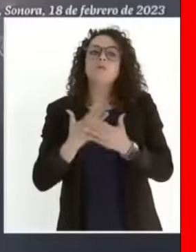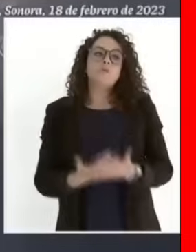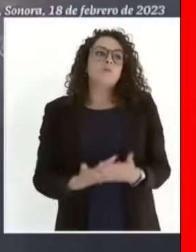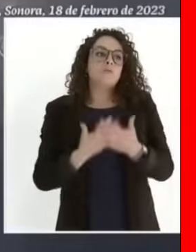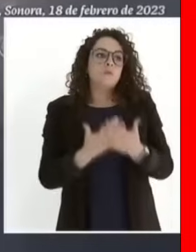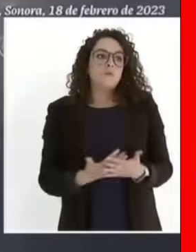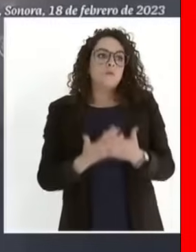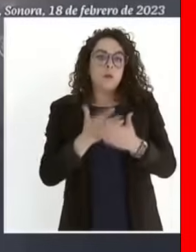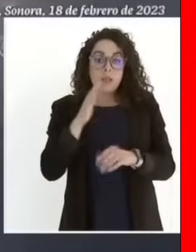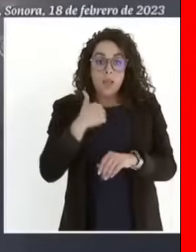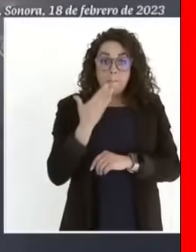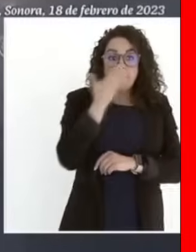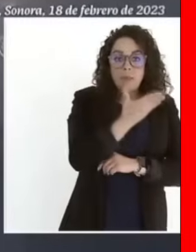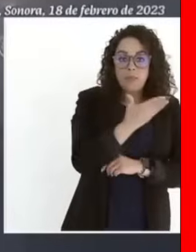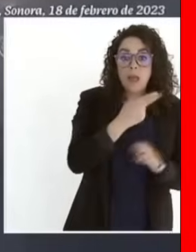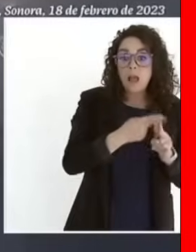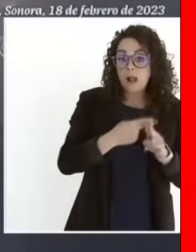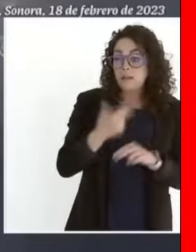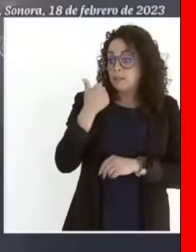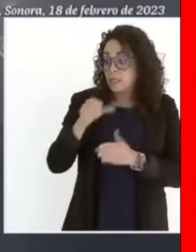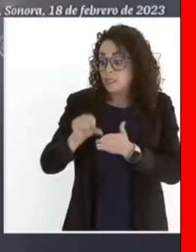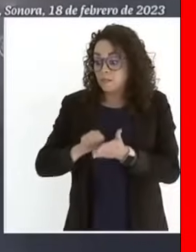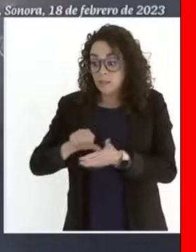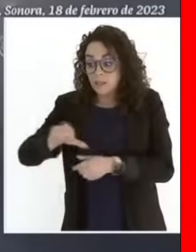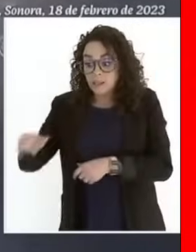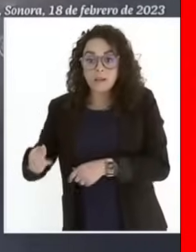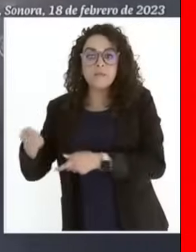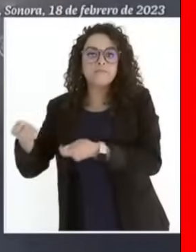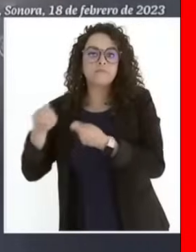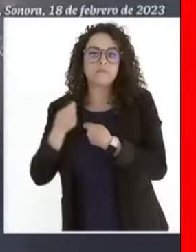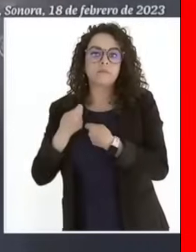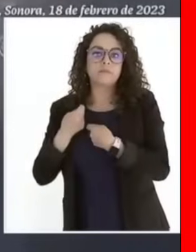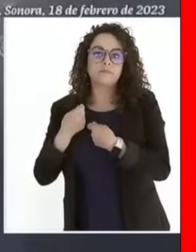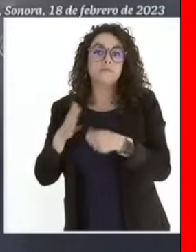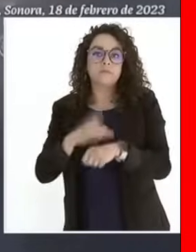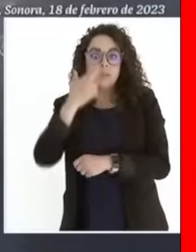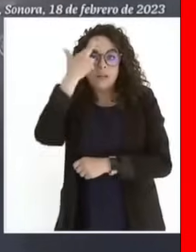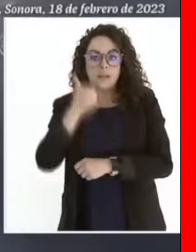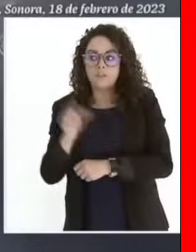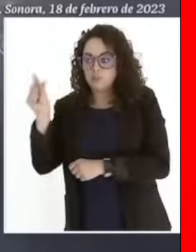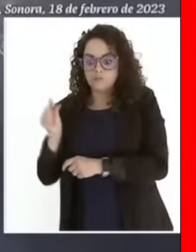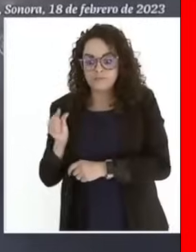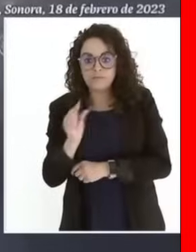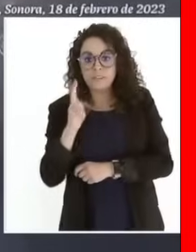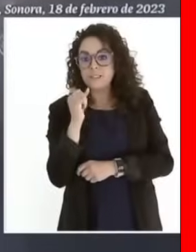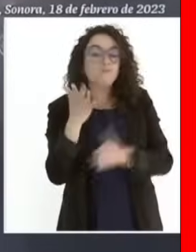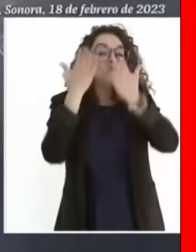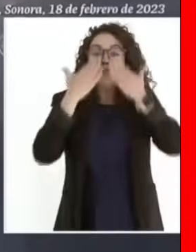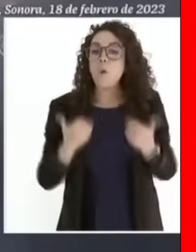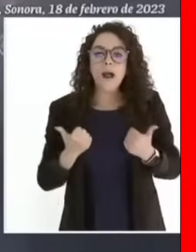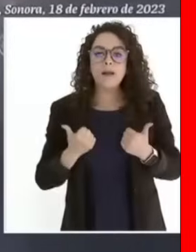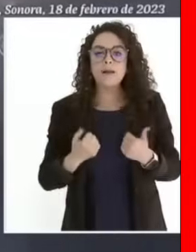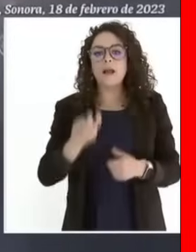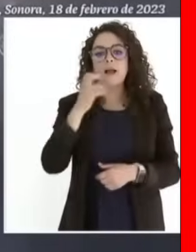solicitado porque no había entonces esa elección nos llevó y